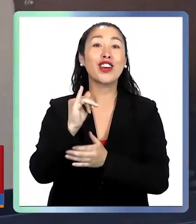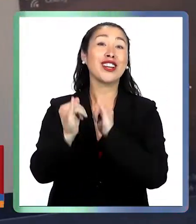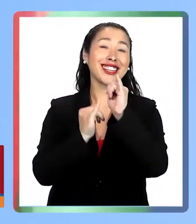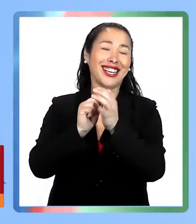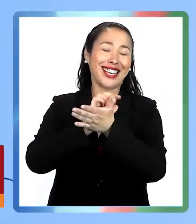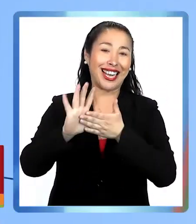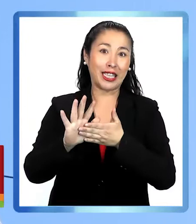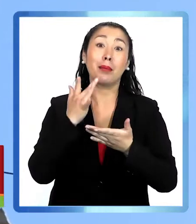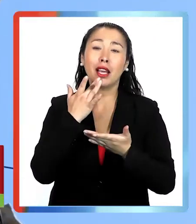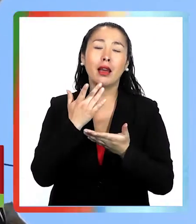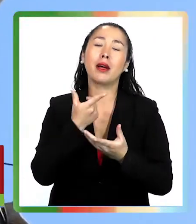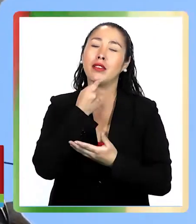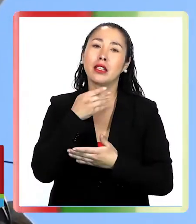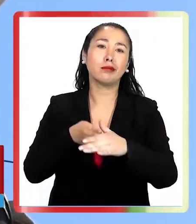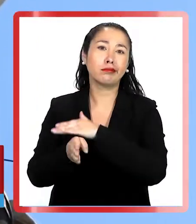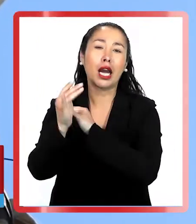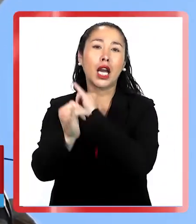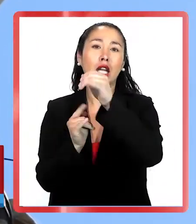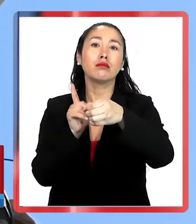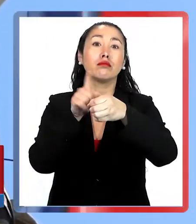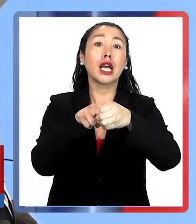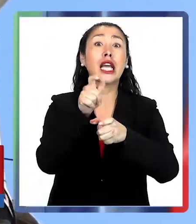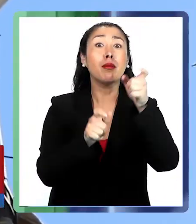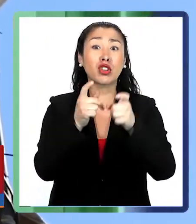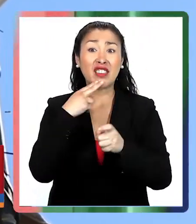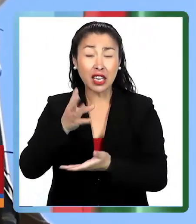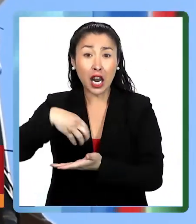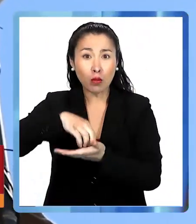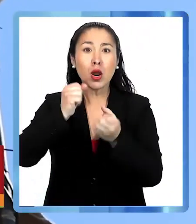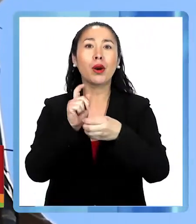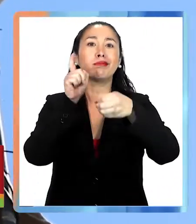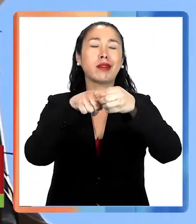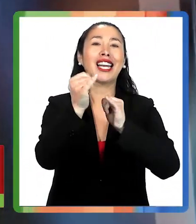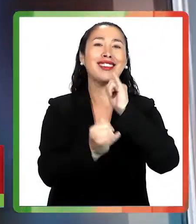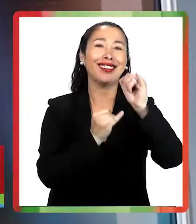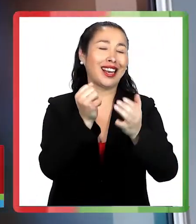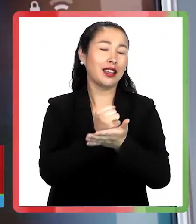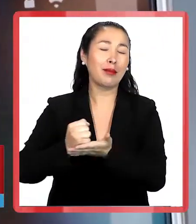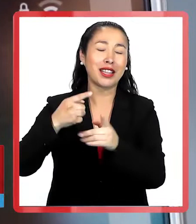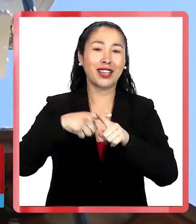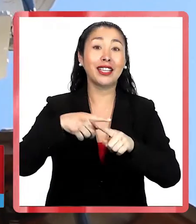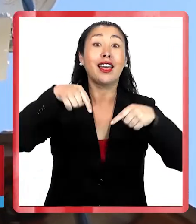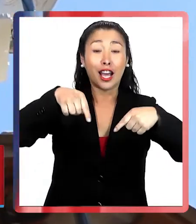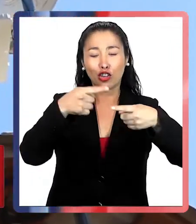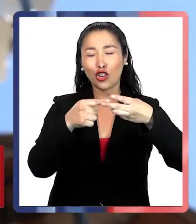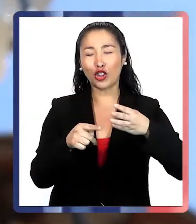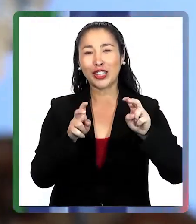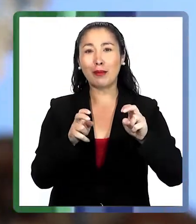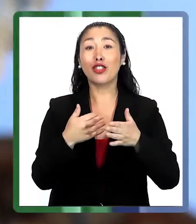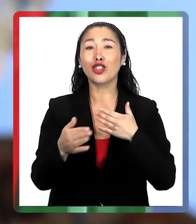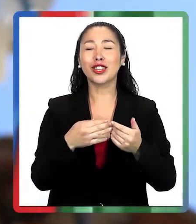la conexión a Internet y permitir a los vecinos realizar trámites online. Esto y más hoy en